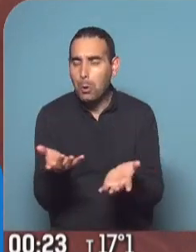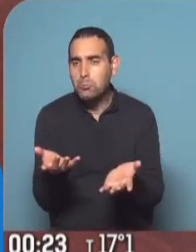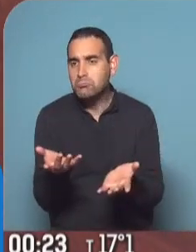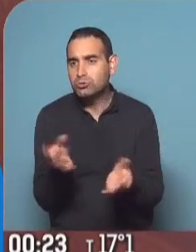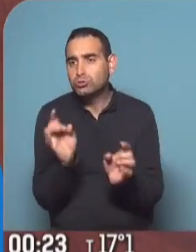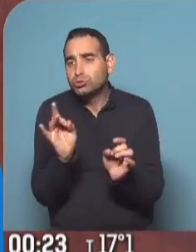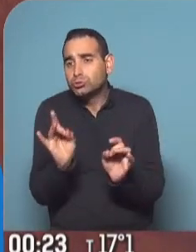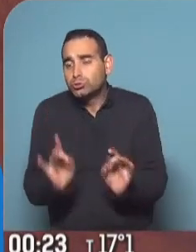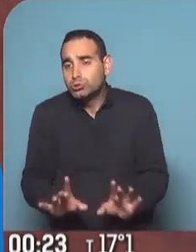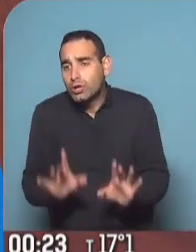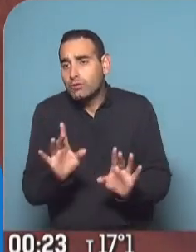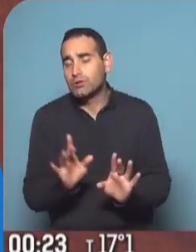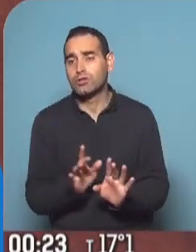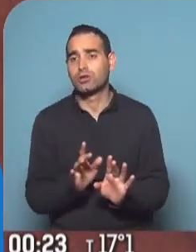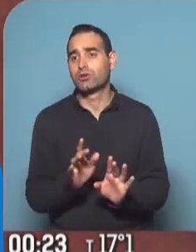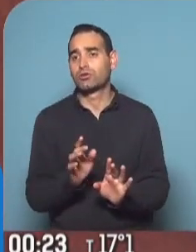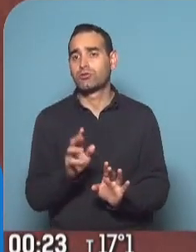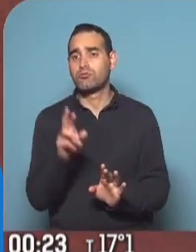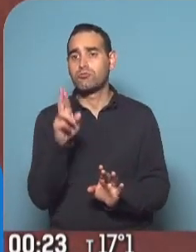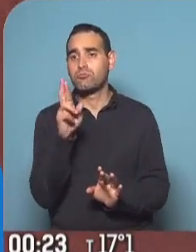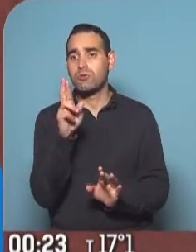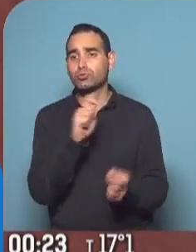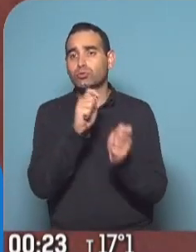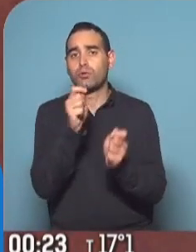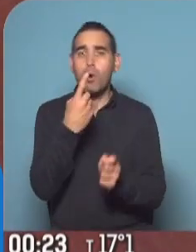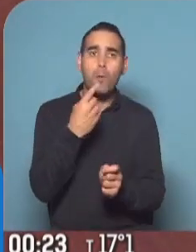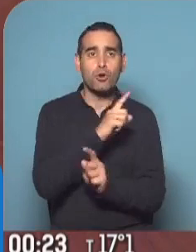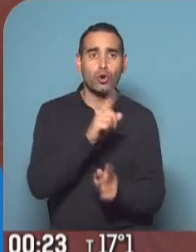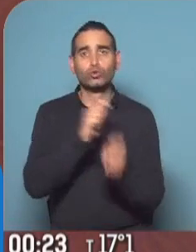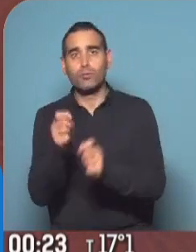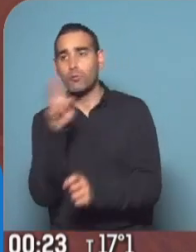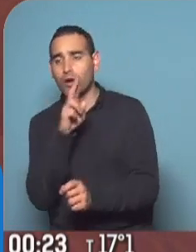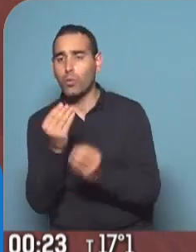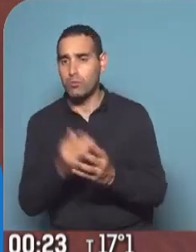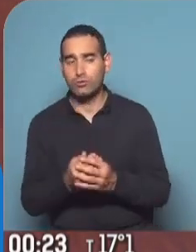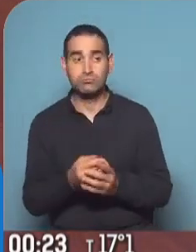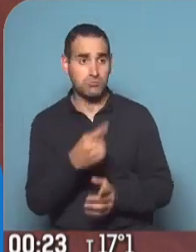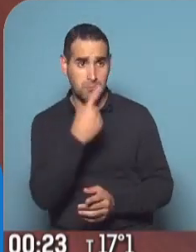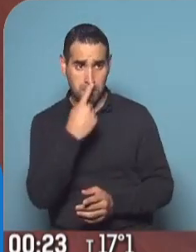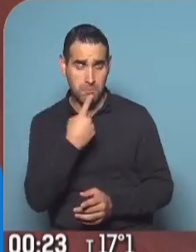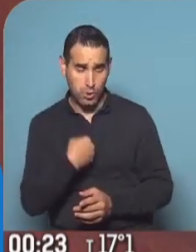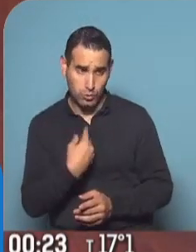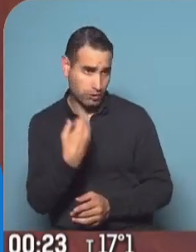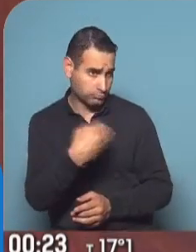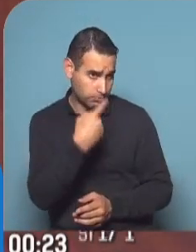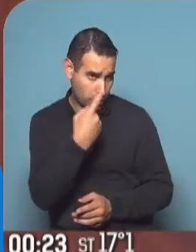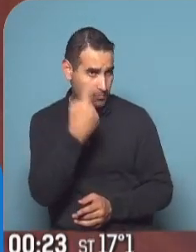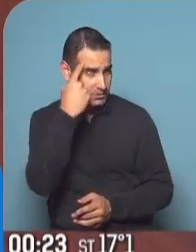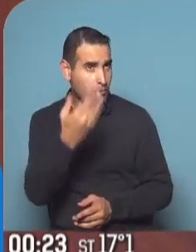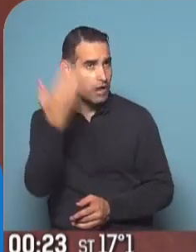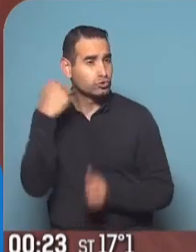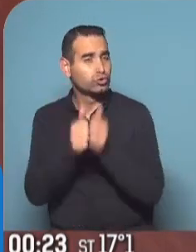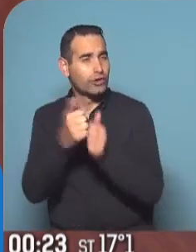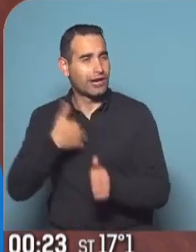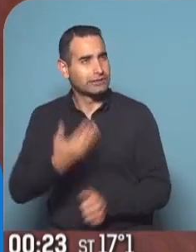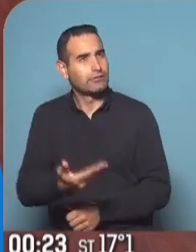simplemente un cambio de sexo bueno ese es interesante la pregunta porque si uno se remonta a la historia en la argentina hay